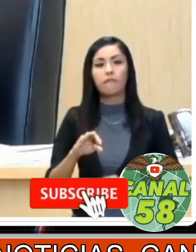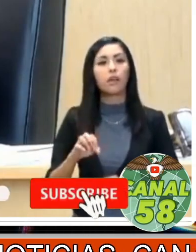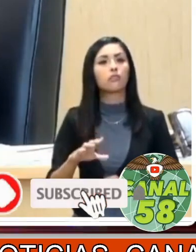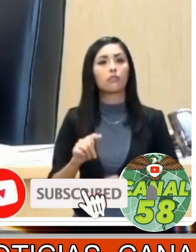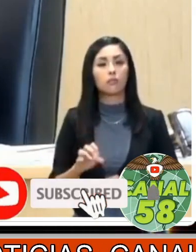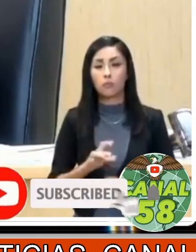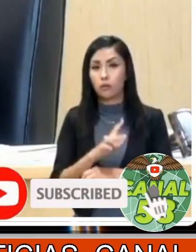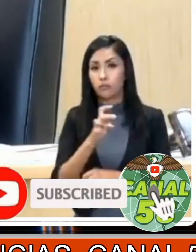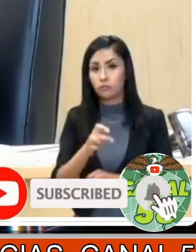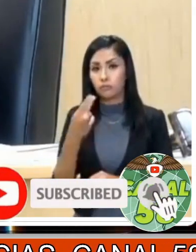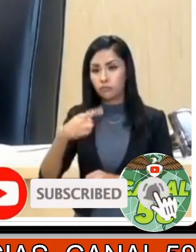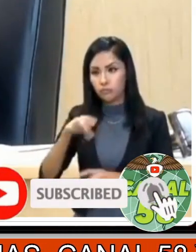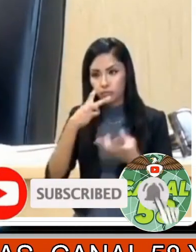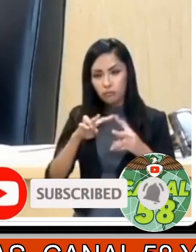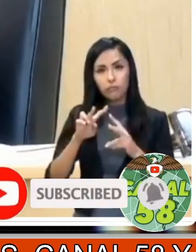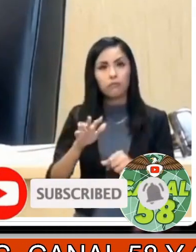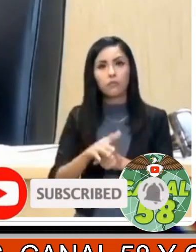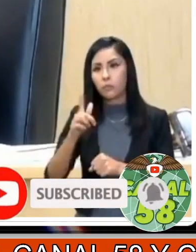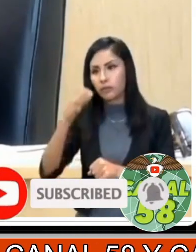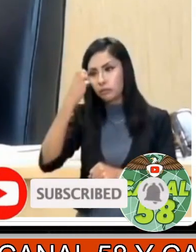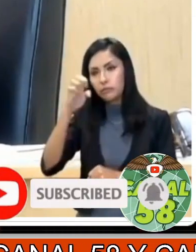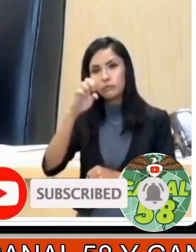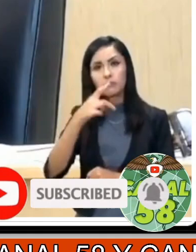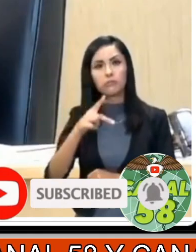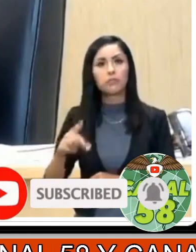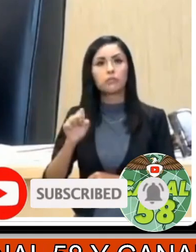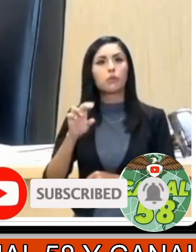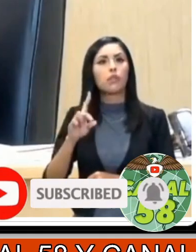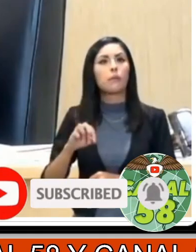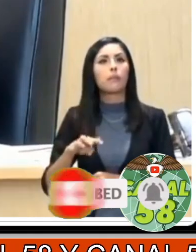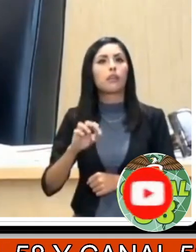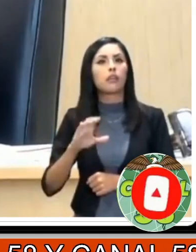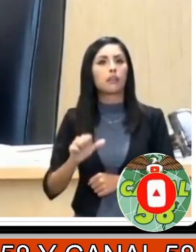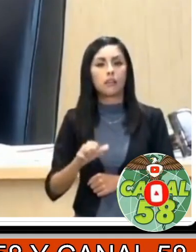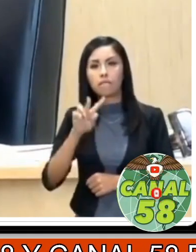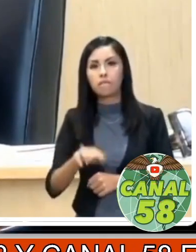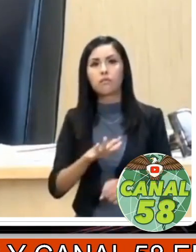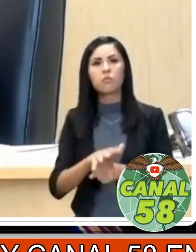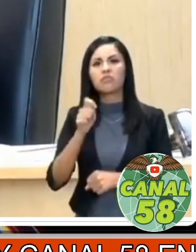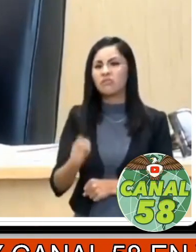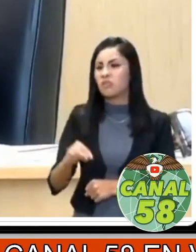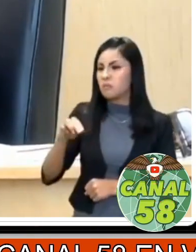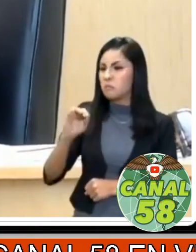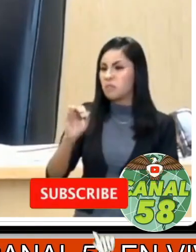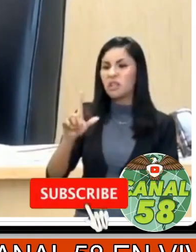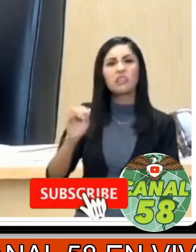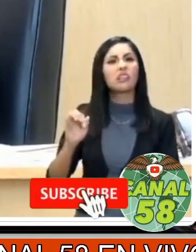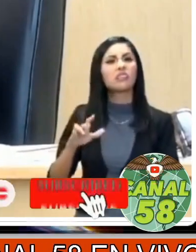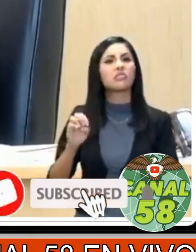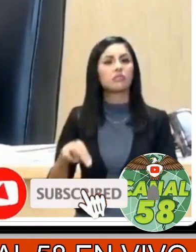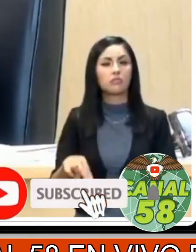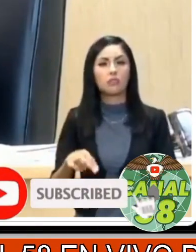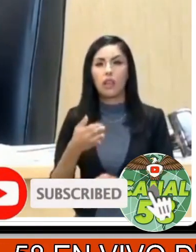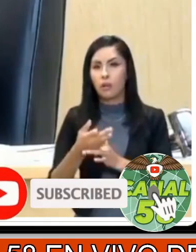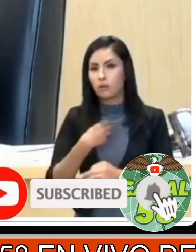Por eso hay que voltear a ver las experiencias de Sudamérica para ver lo que es realmente una militarización. La presencia,